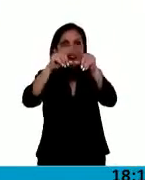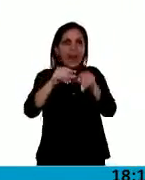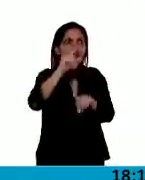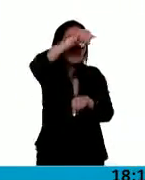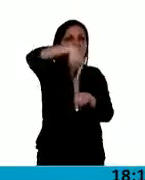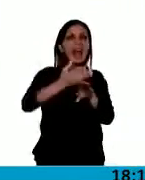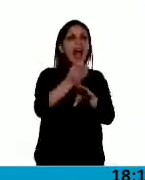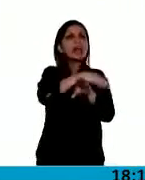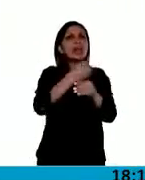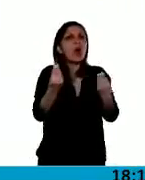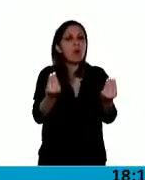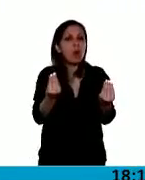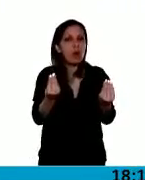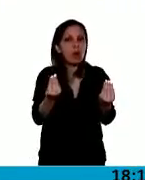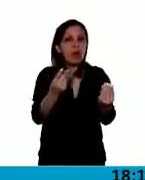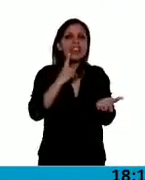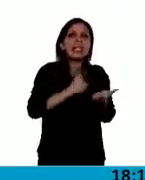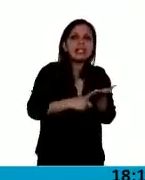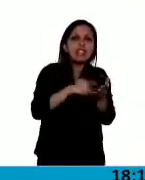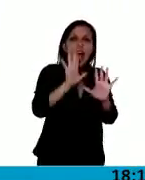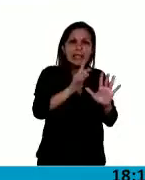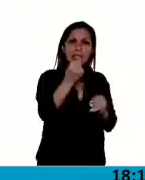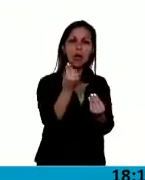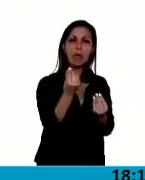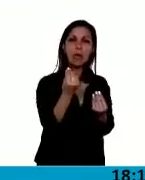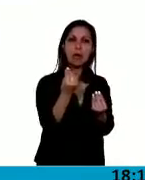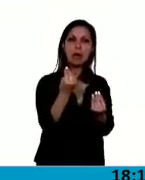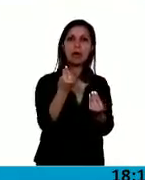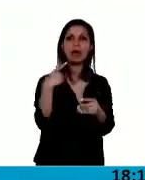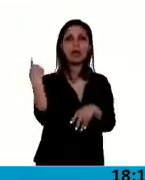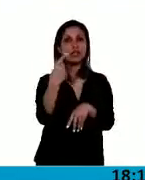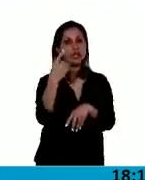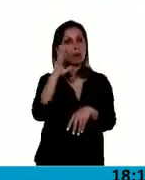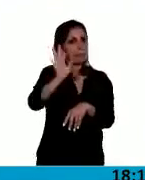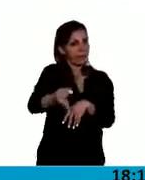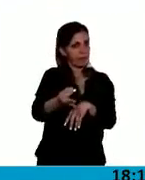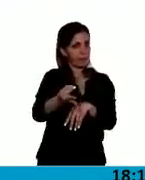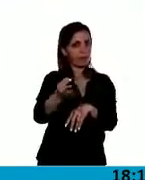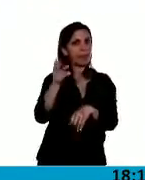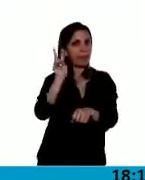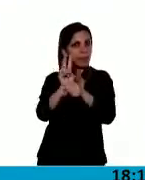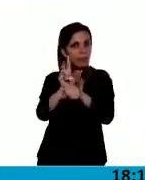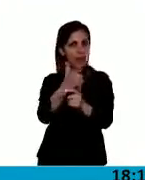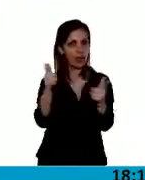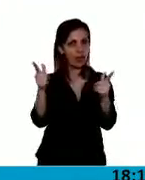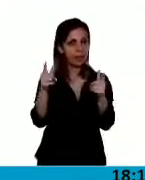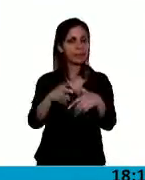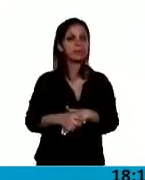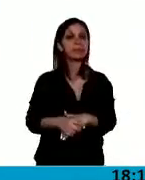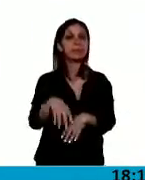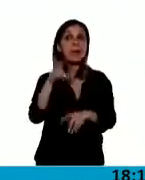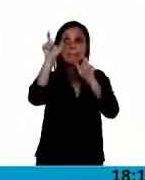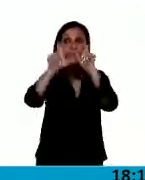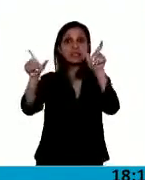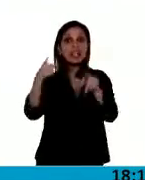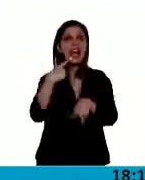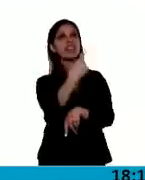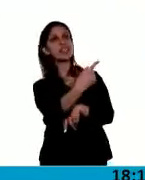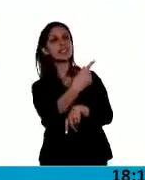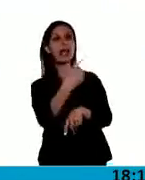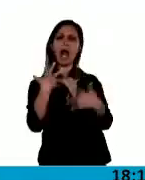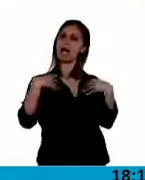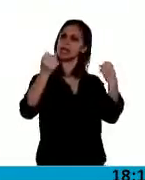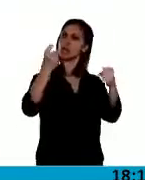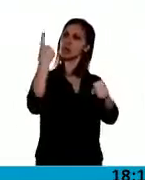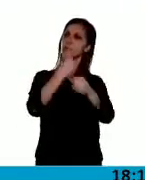decisiones? Es natural que los bonaerenses sintamos que no nos están cuidando. Los mismos que dicen que la salud es prioridad acaban de